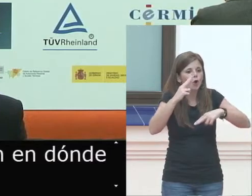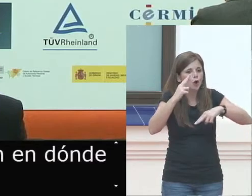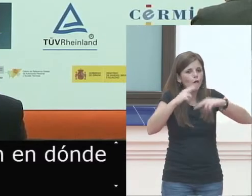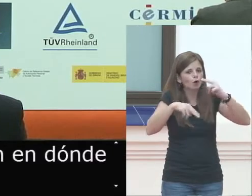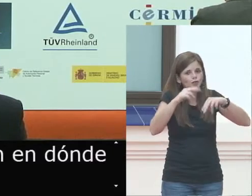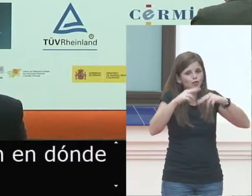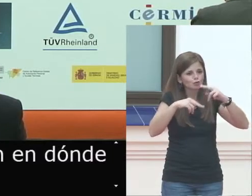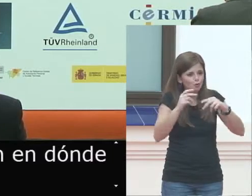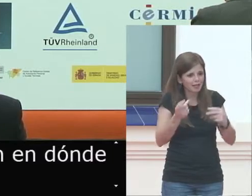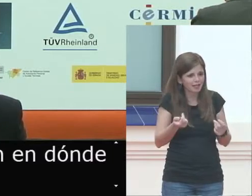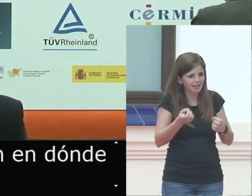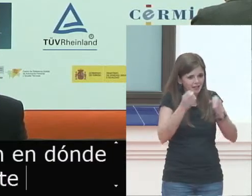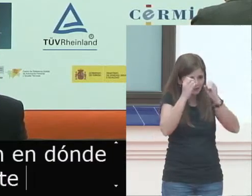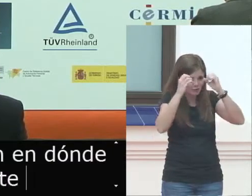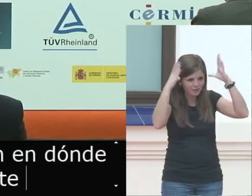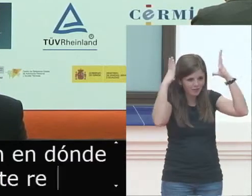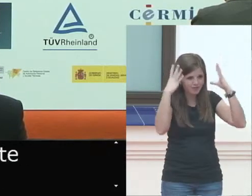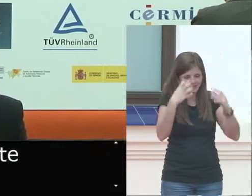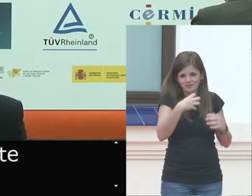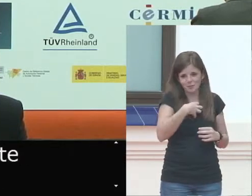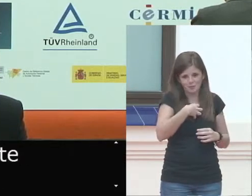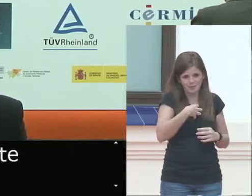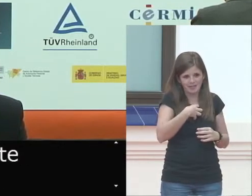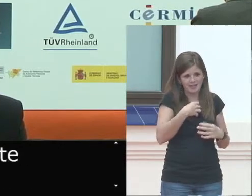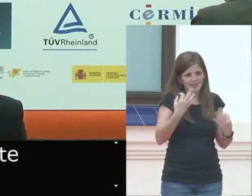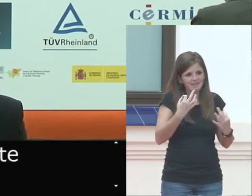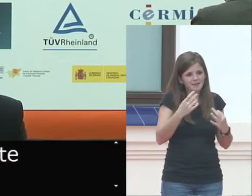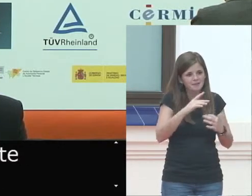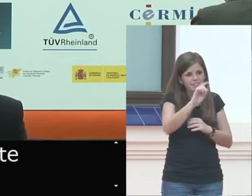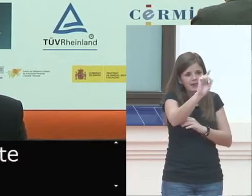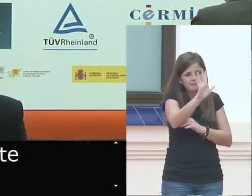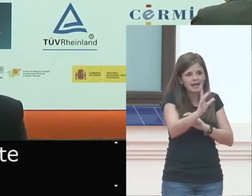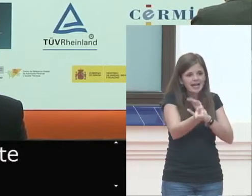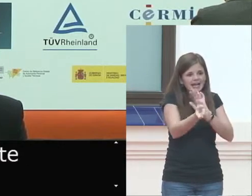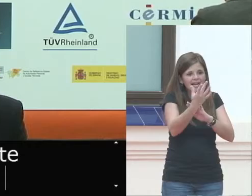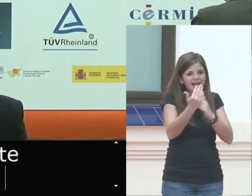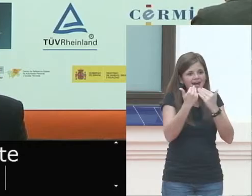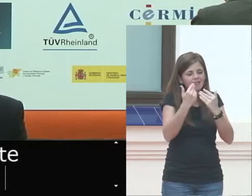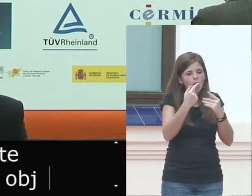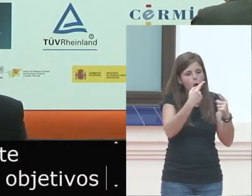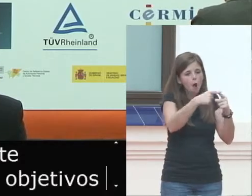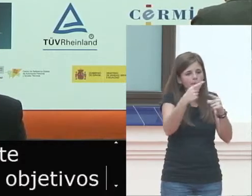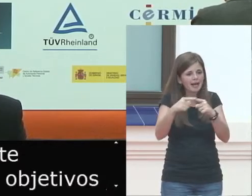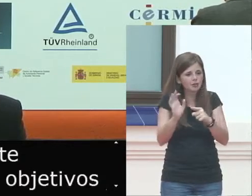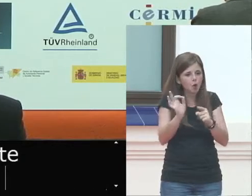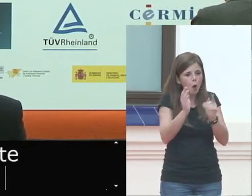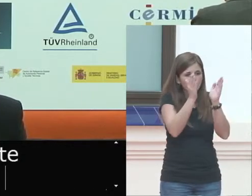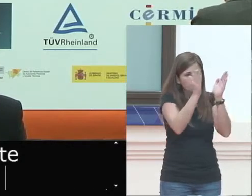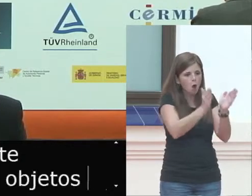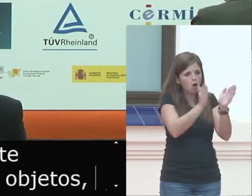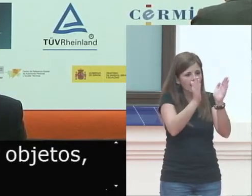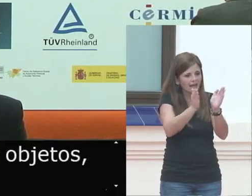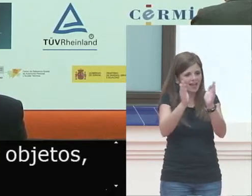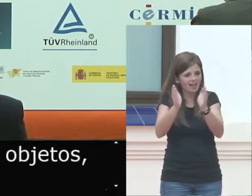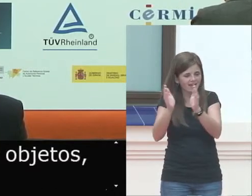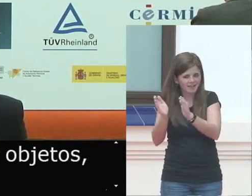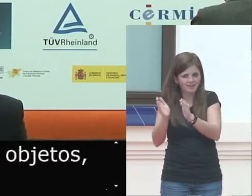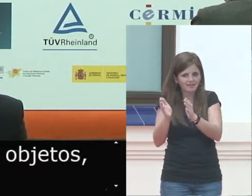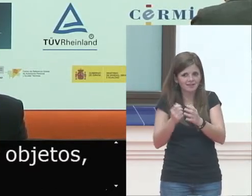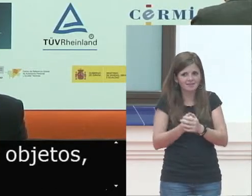es de crear imágenes por objetos, ¿no? Por bloques, y los bloques